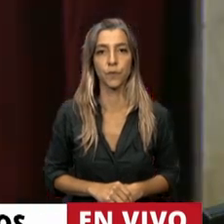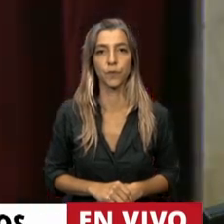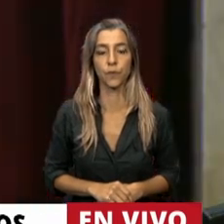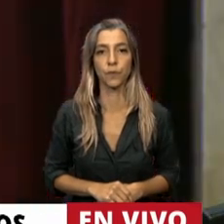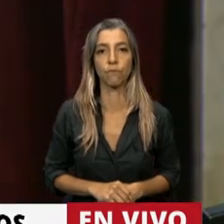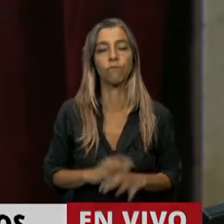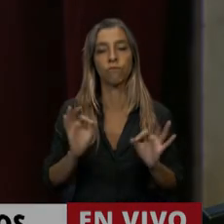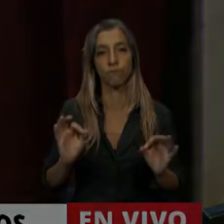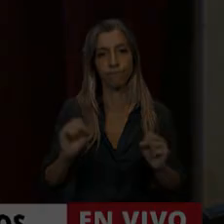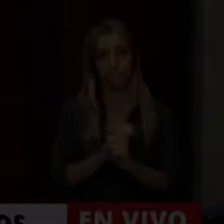afirmativa